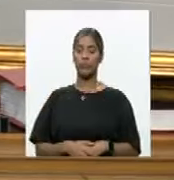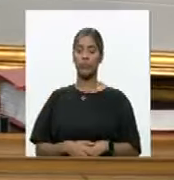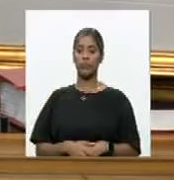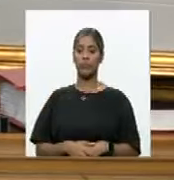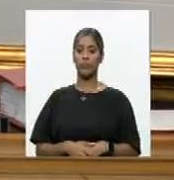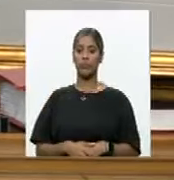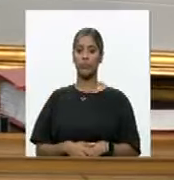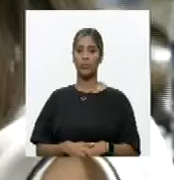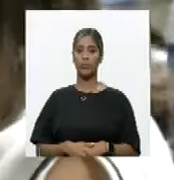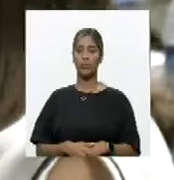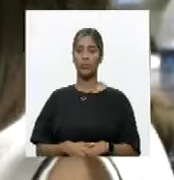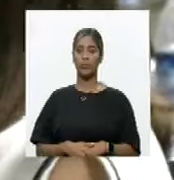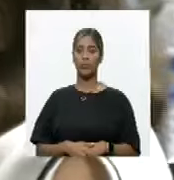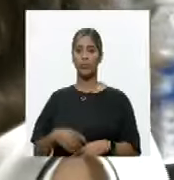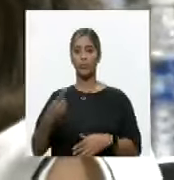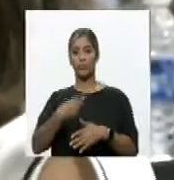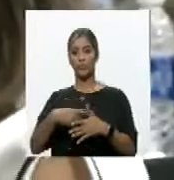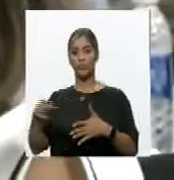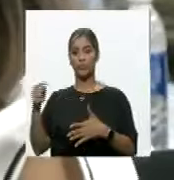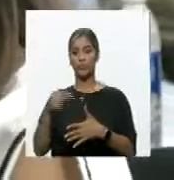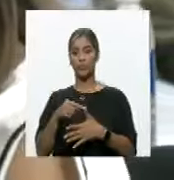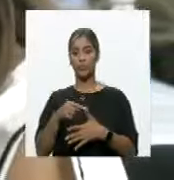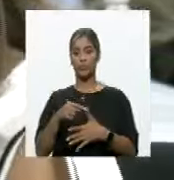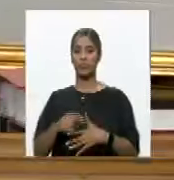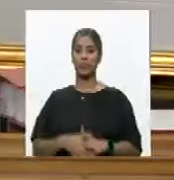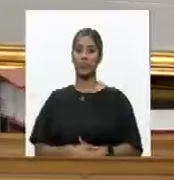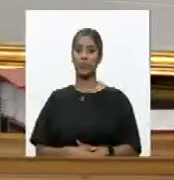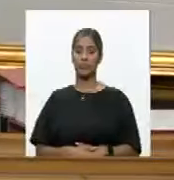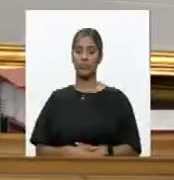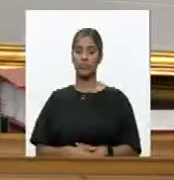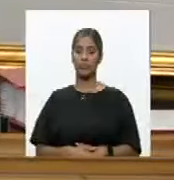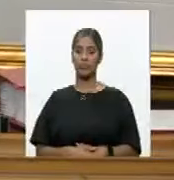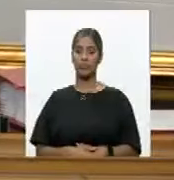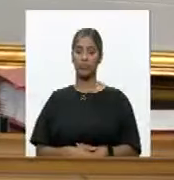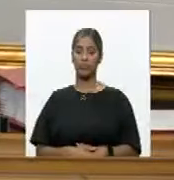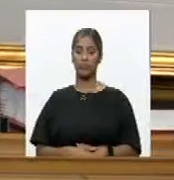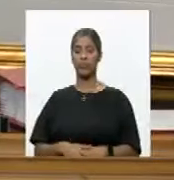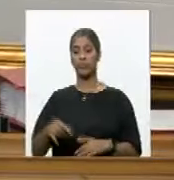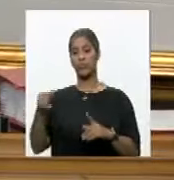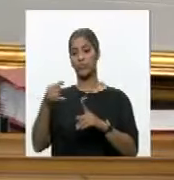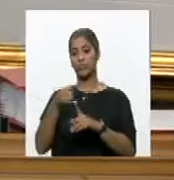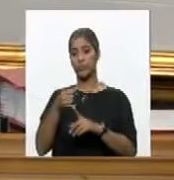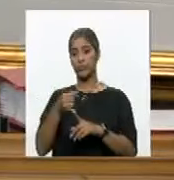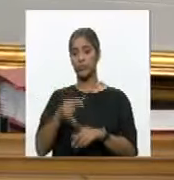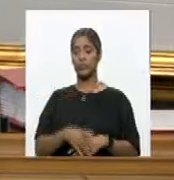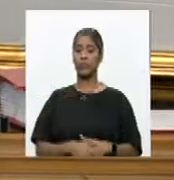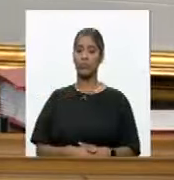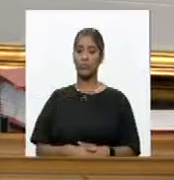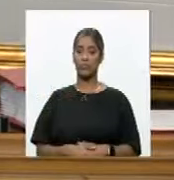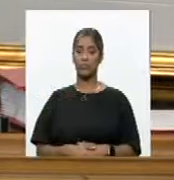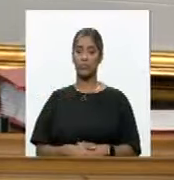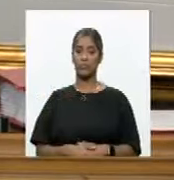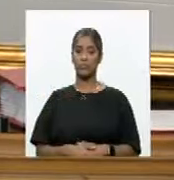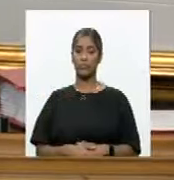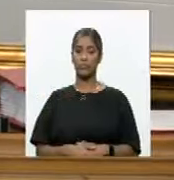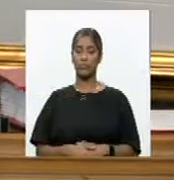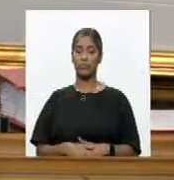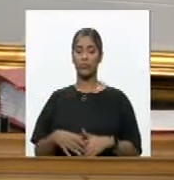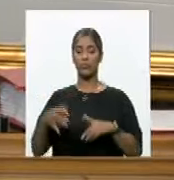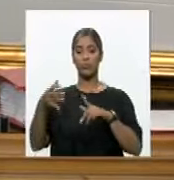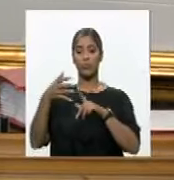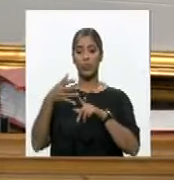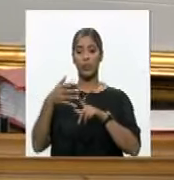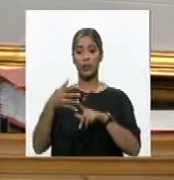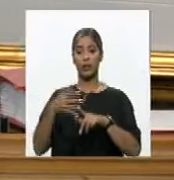Carreño, diputado Timoteo Zambrano, diputado Alfonso Campos,